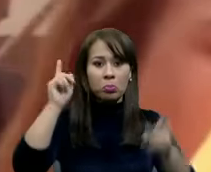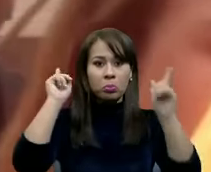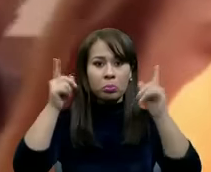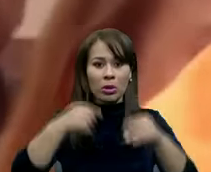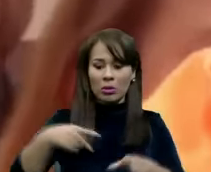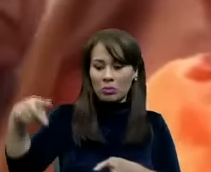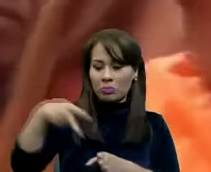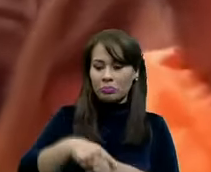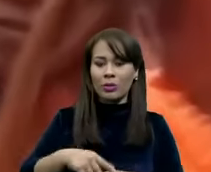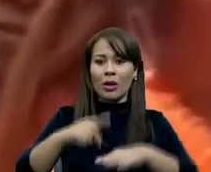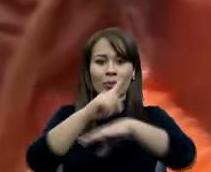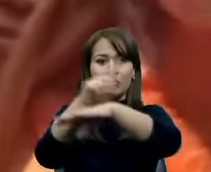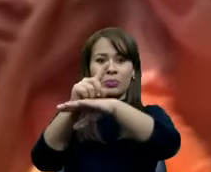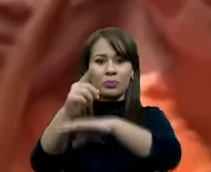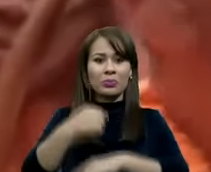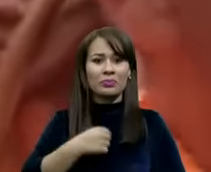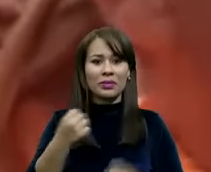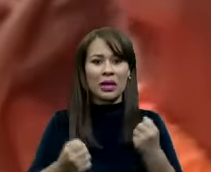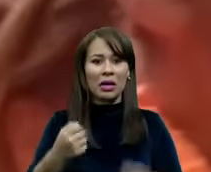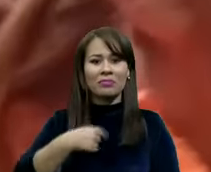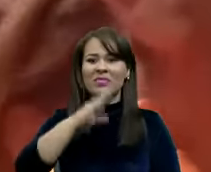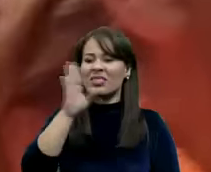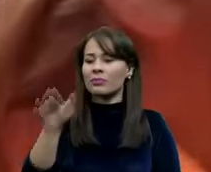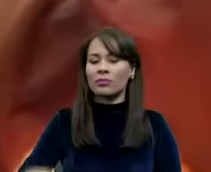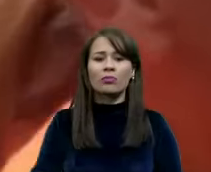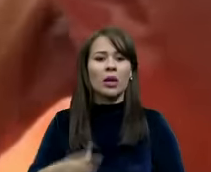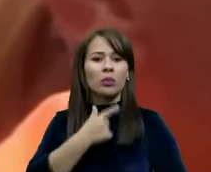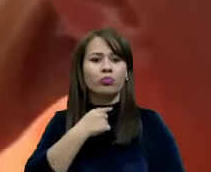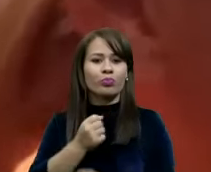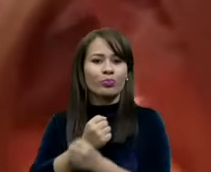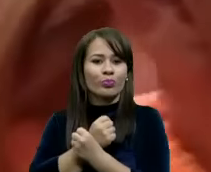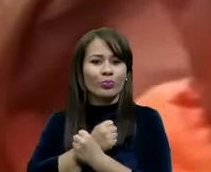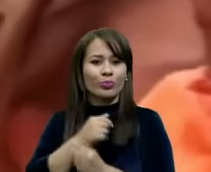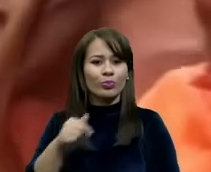por helicóptero, en fin. Quiero esta provincia,